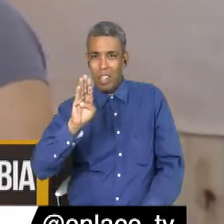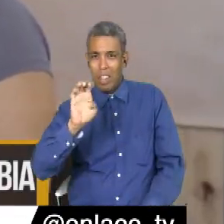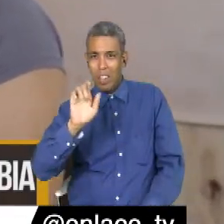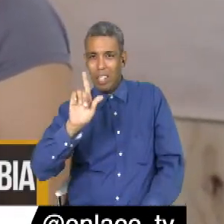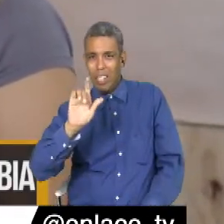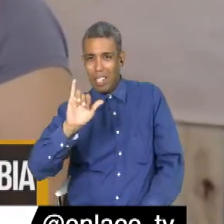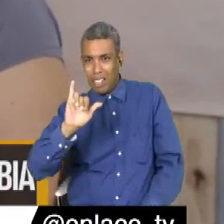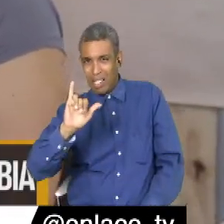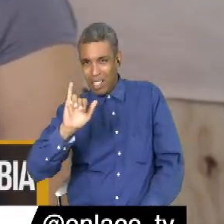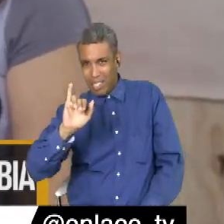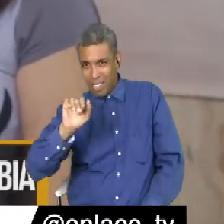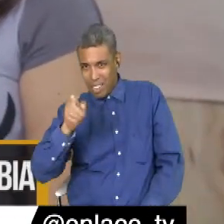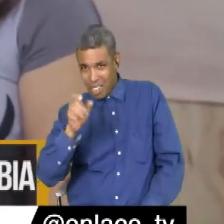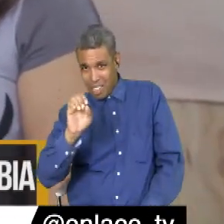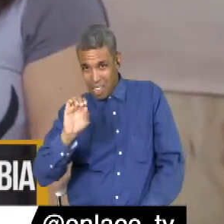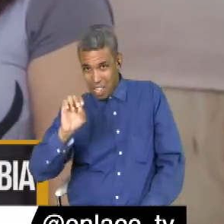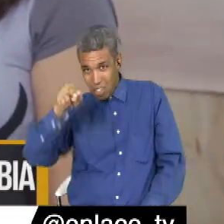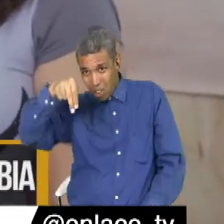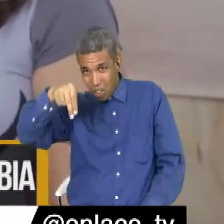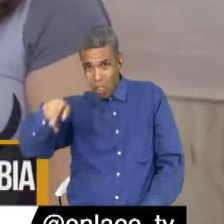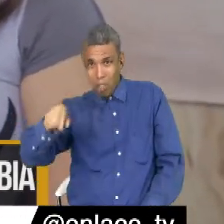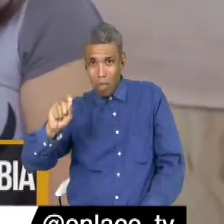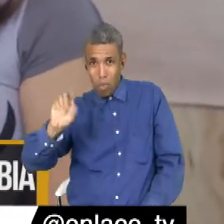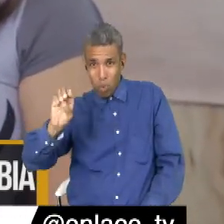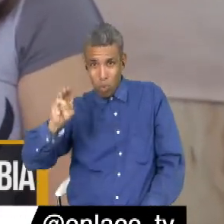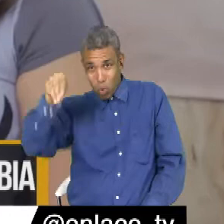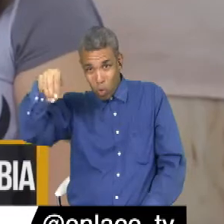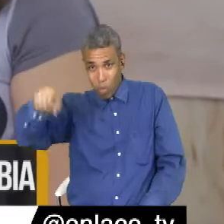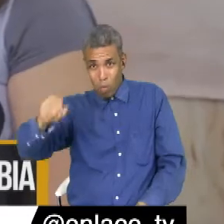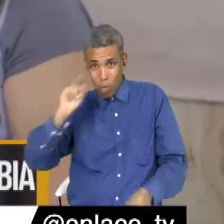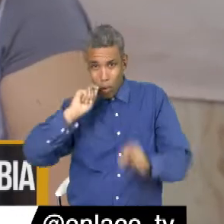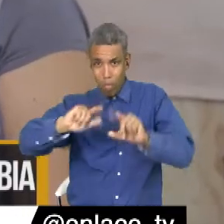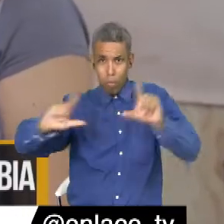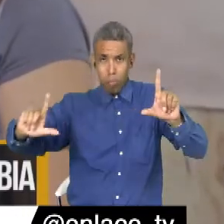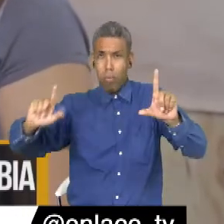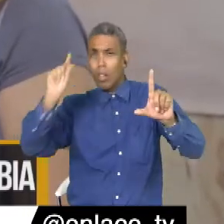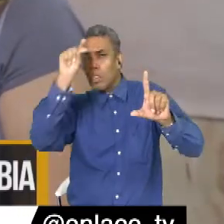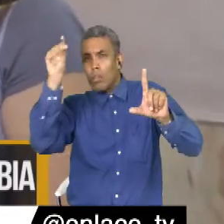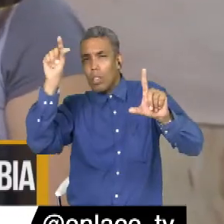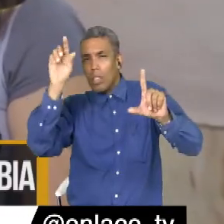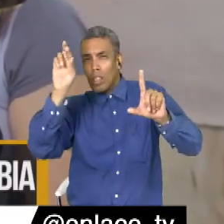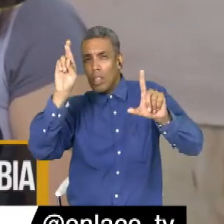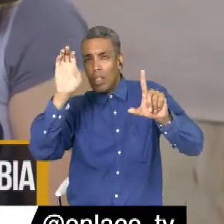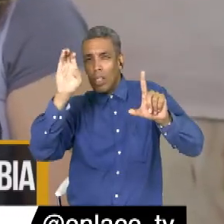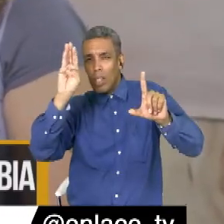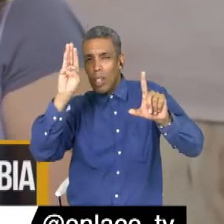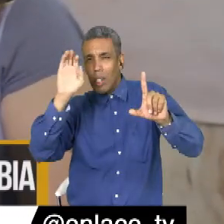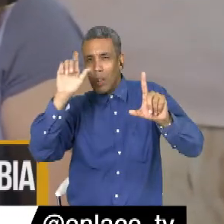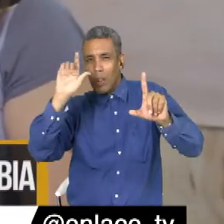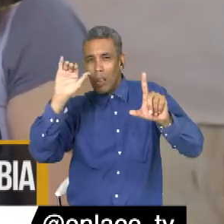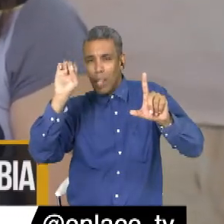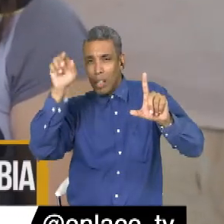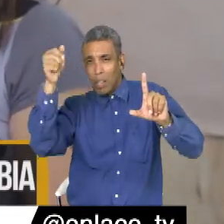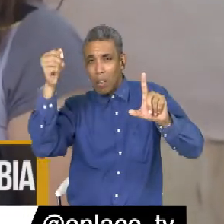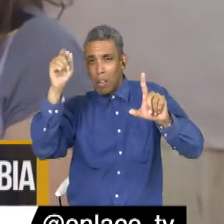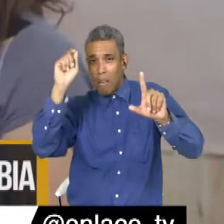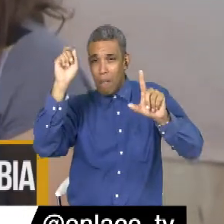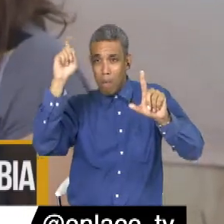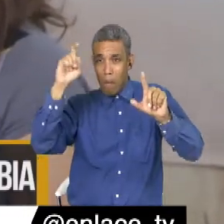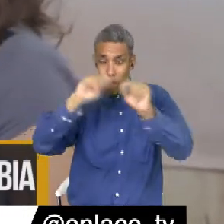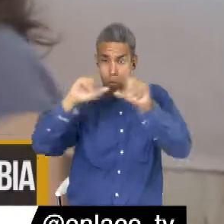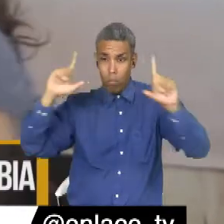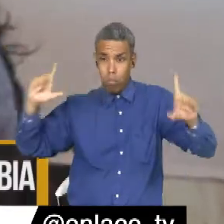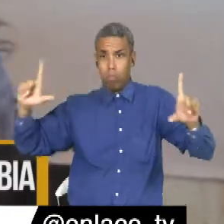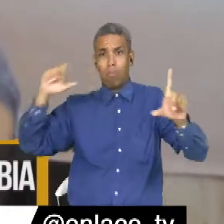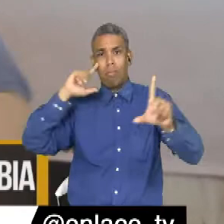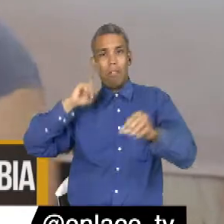www.rebellegion.com.co. En la parte de Únete a la Rebelión, dar clic, anotar sus datos y nosotros nos contactamos con él para que podamos hacer un puesto de avanzada allá en